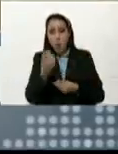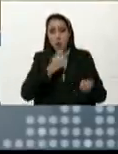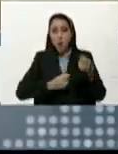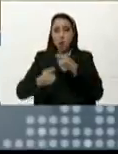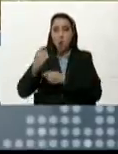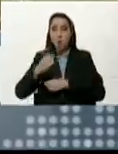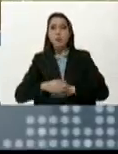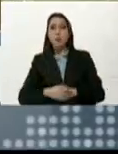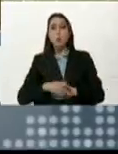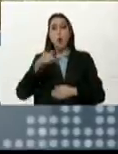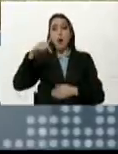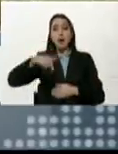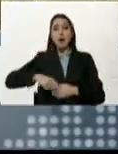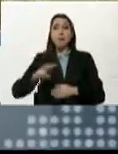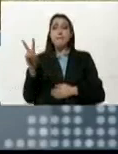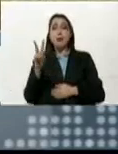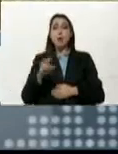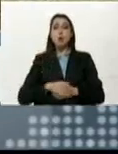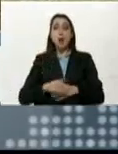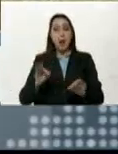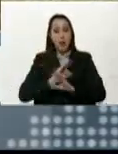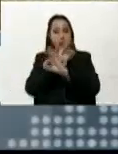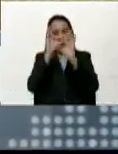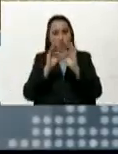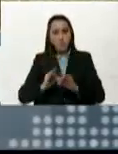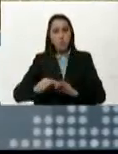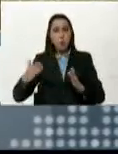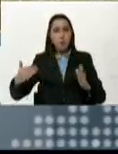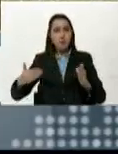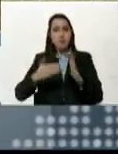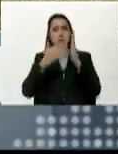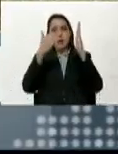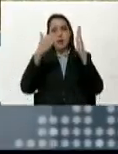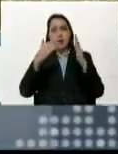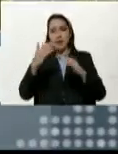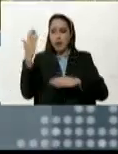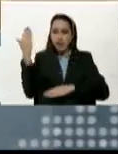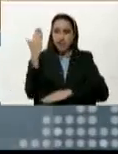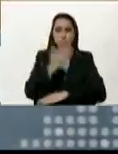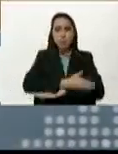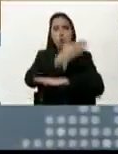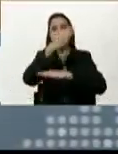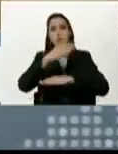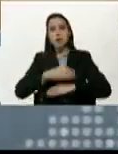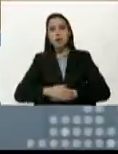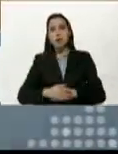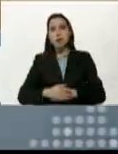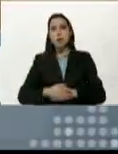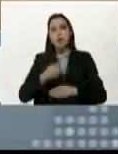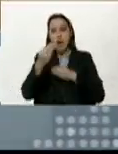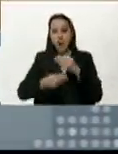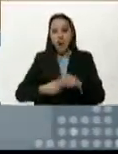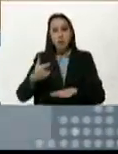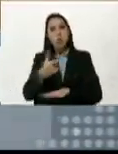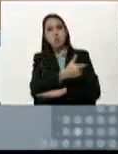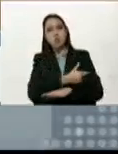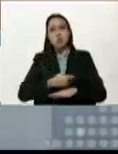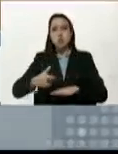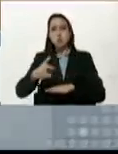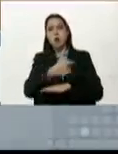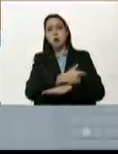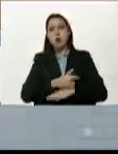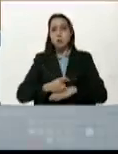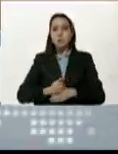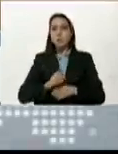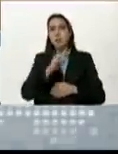a venezuela las medidas coercitivas las sanciones tomadas por el gobierno de york de